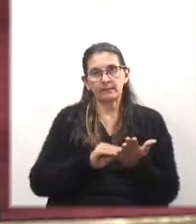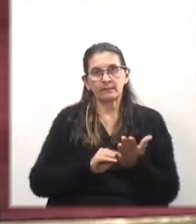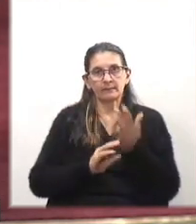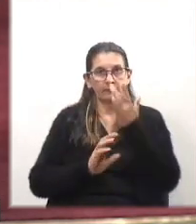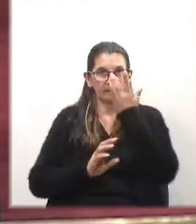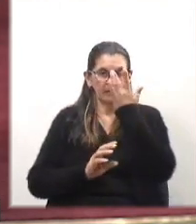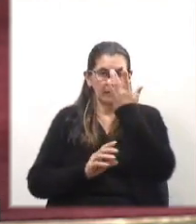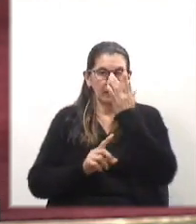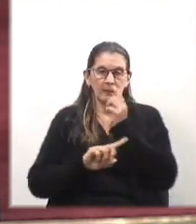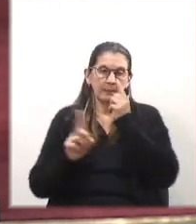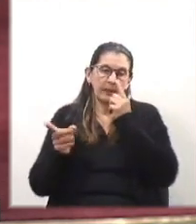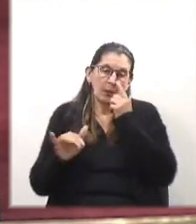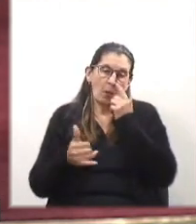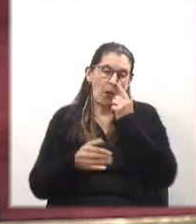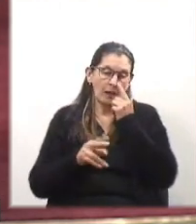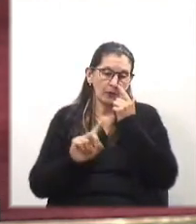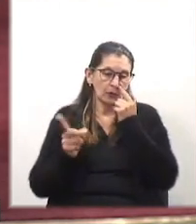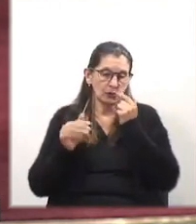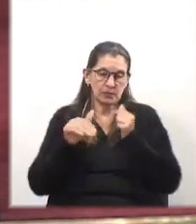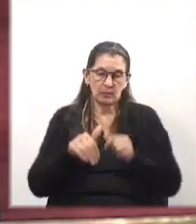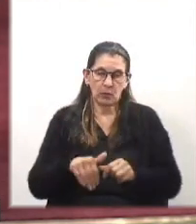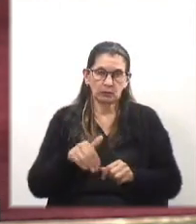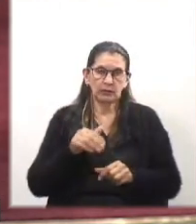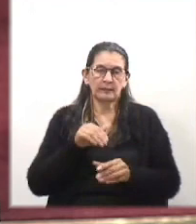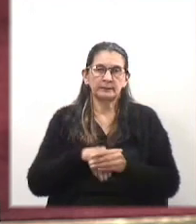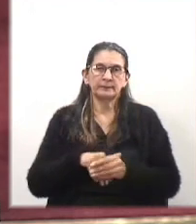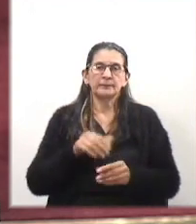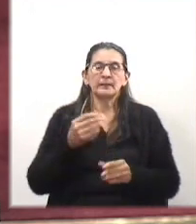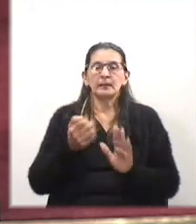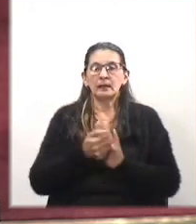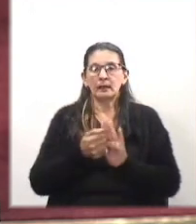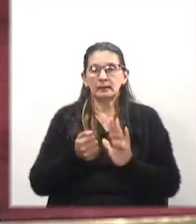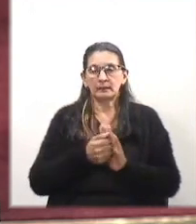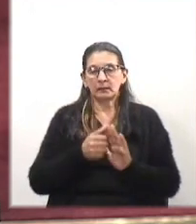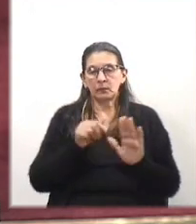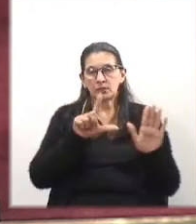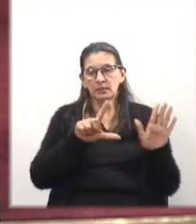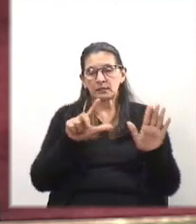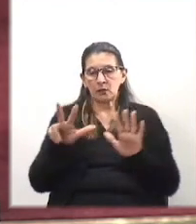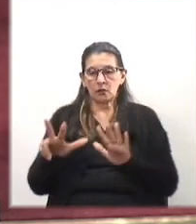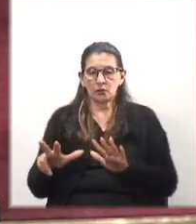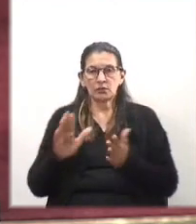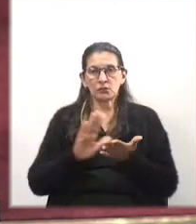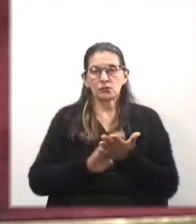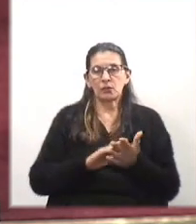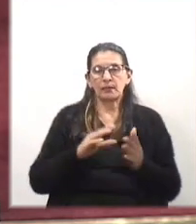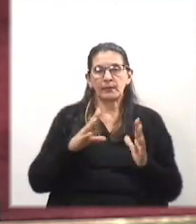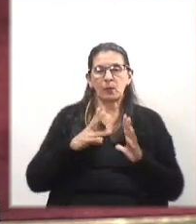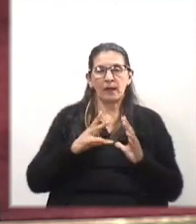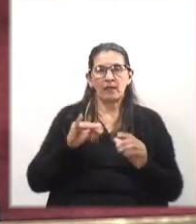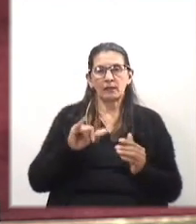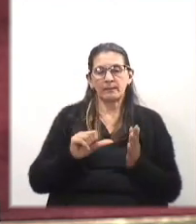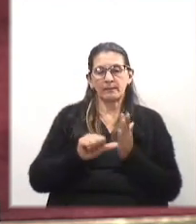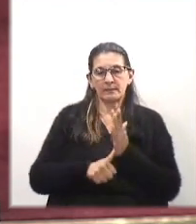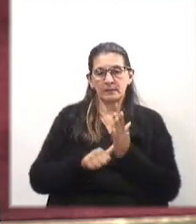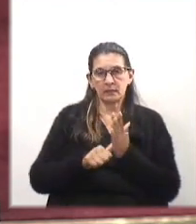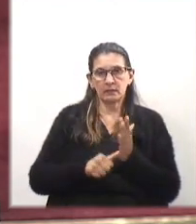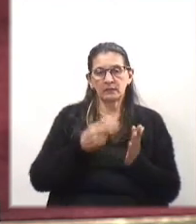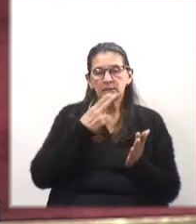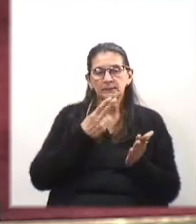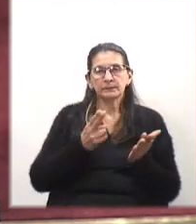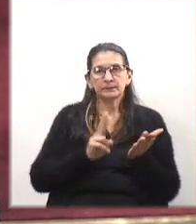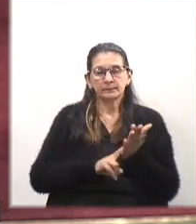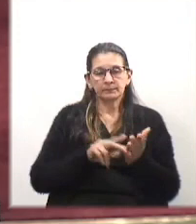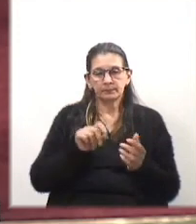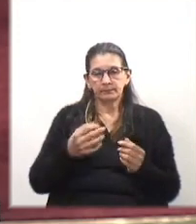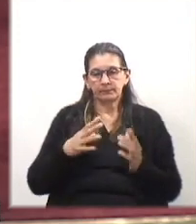igual ya no se va a votar. En los artículos 7 y 8, contribución a cargo de jubilados y pensionistas y en tasa de